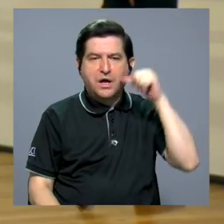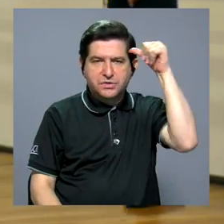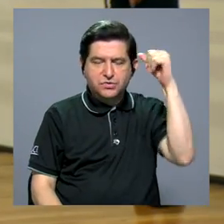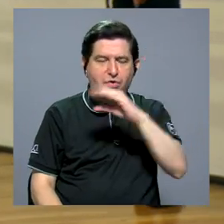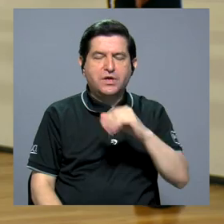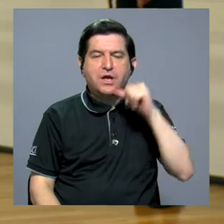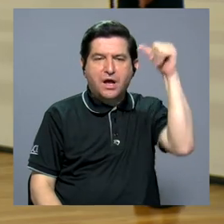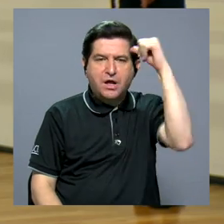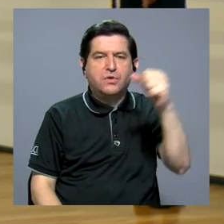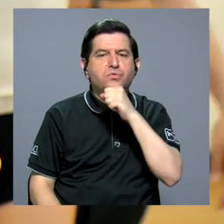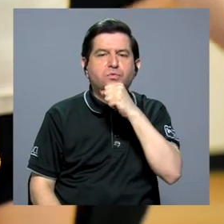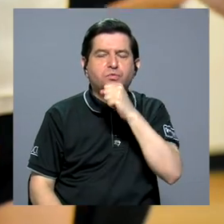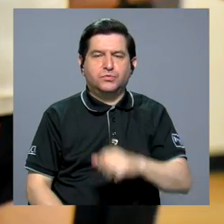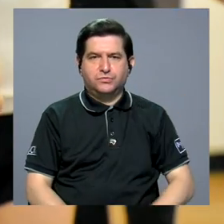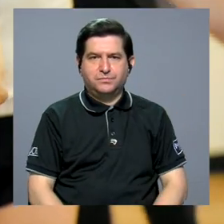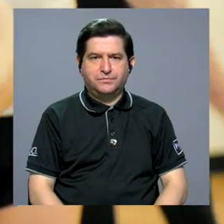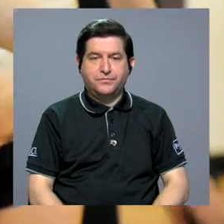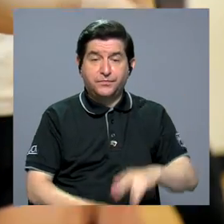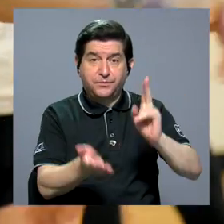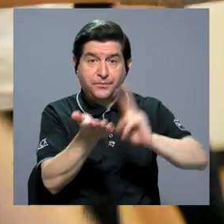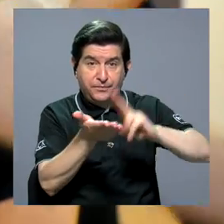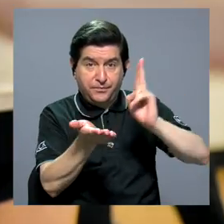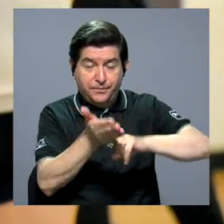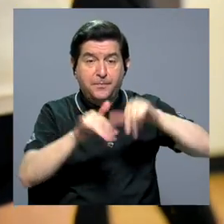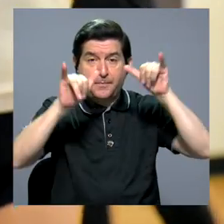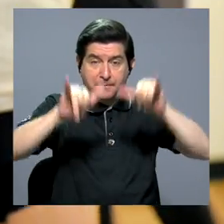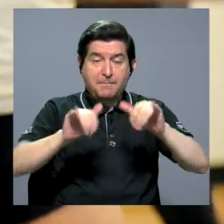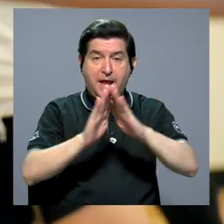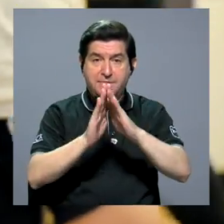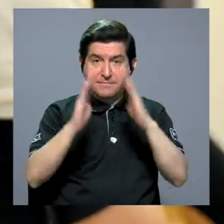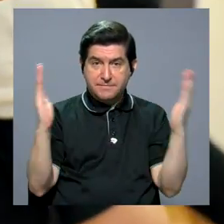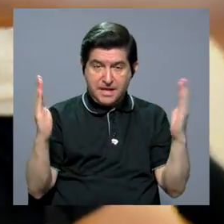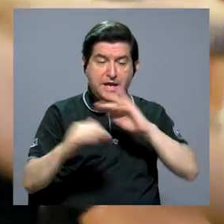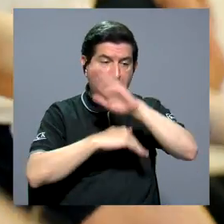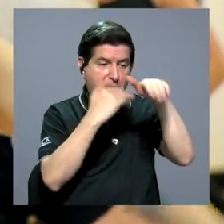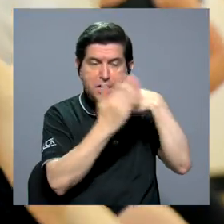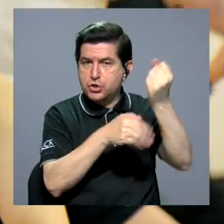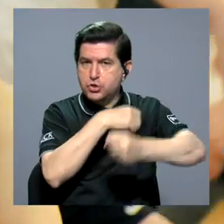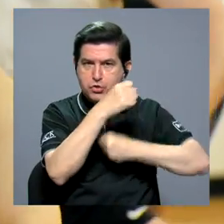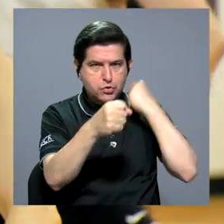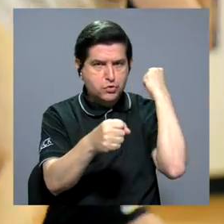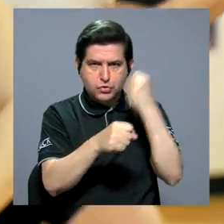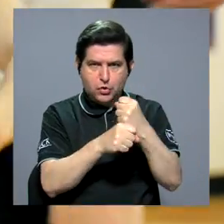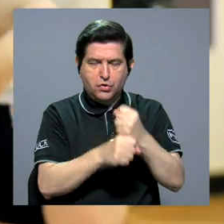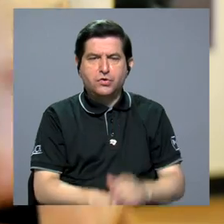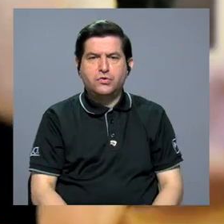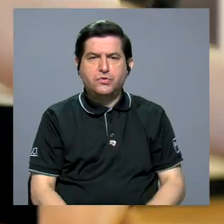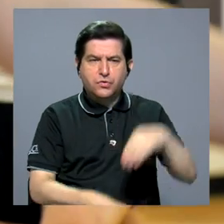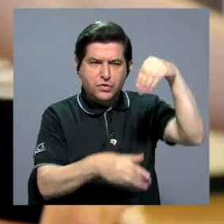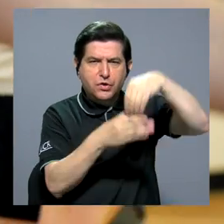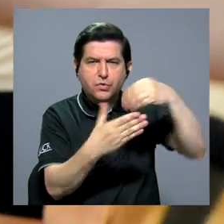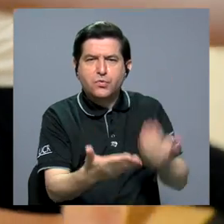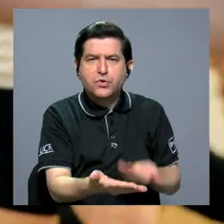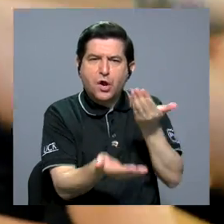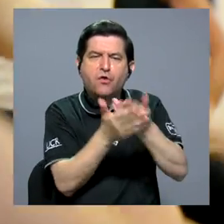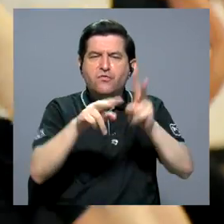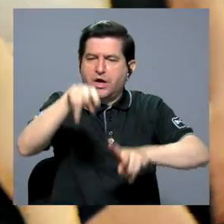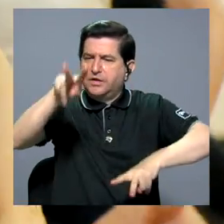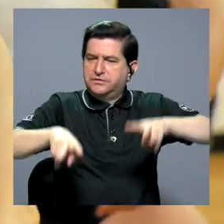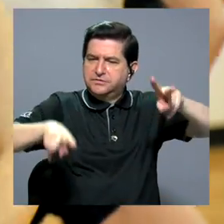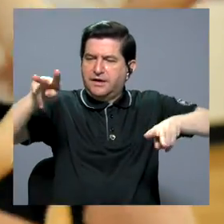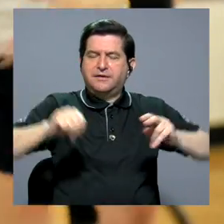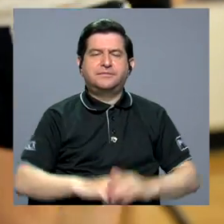población adulta y adulta mayor. La inscripción se mantiene abierta durante todo el año y comprende una